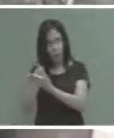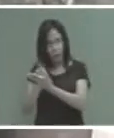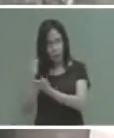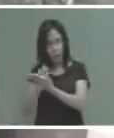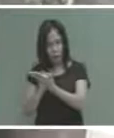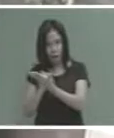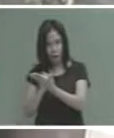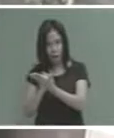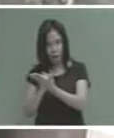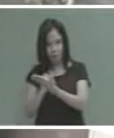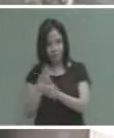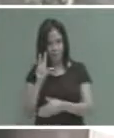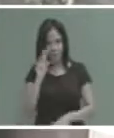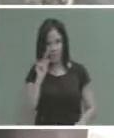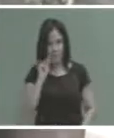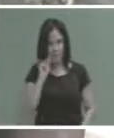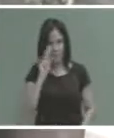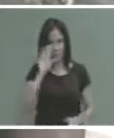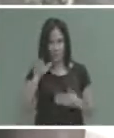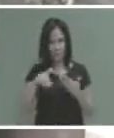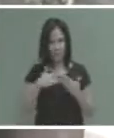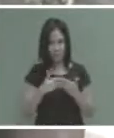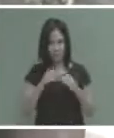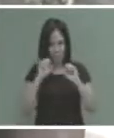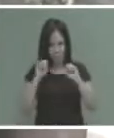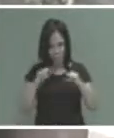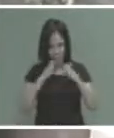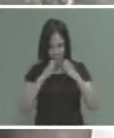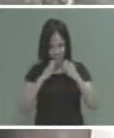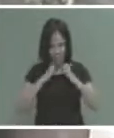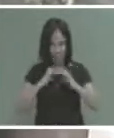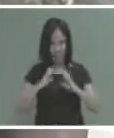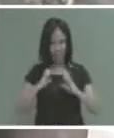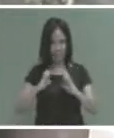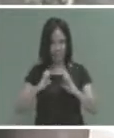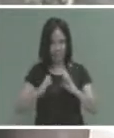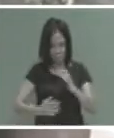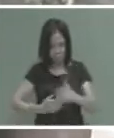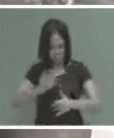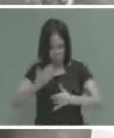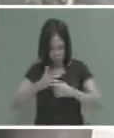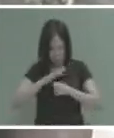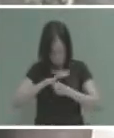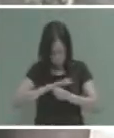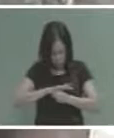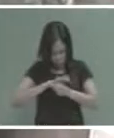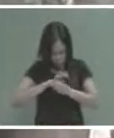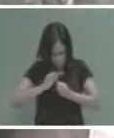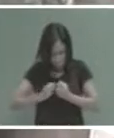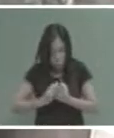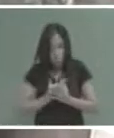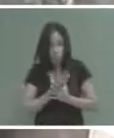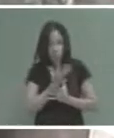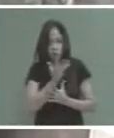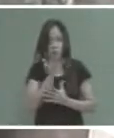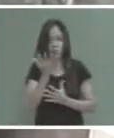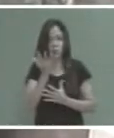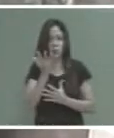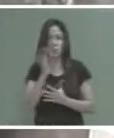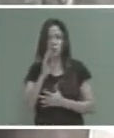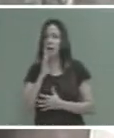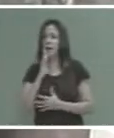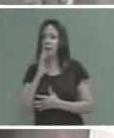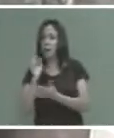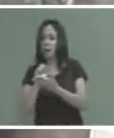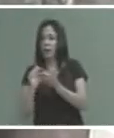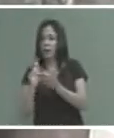que otros, pero no todos podemos expresar lo que sentimos dentro, ni verbal ni escrito, pero a lo mejor artísticamente nos da esa